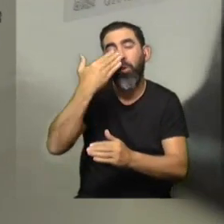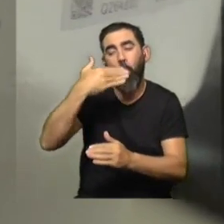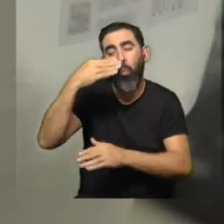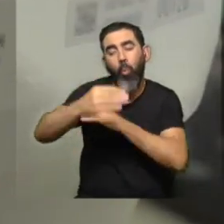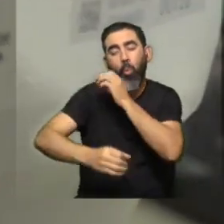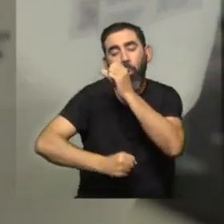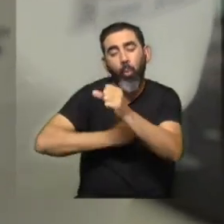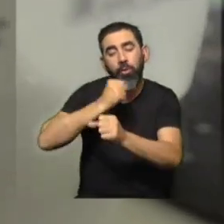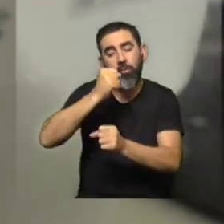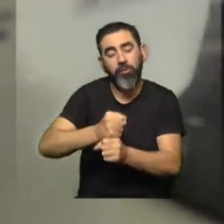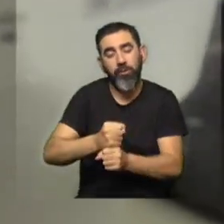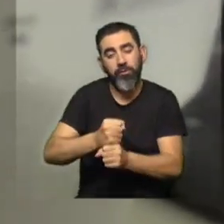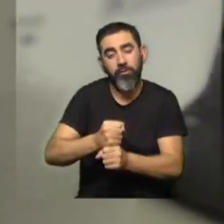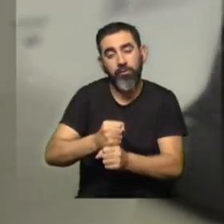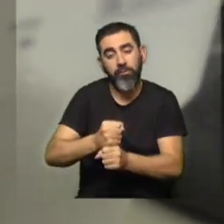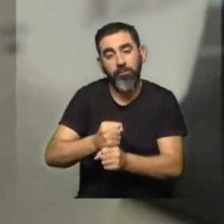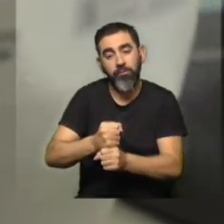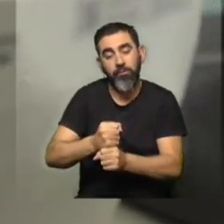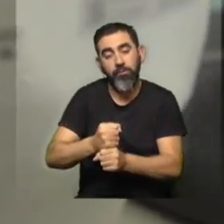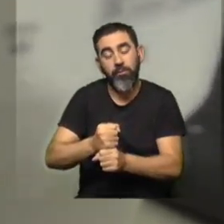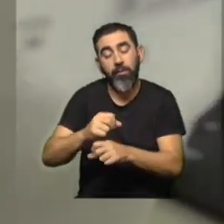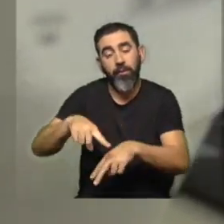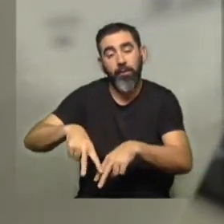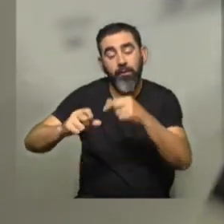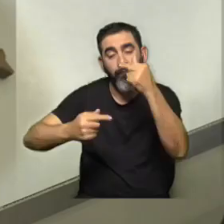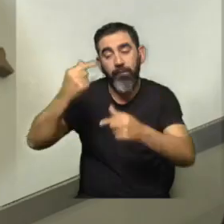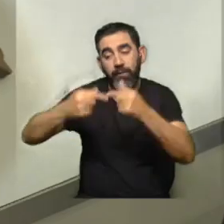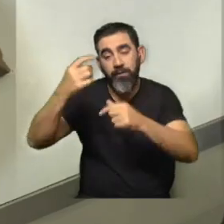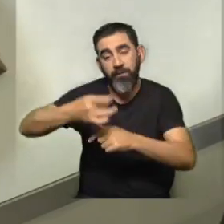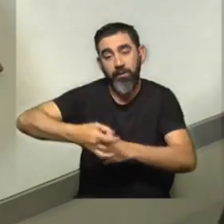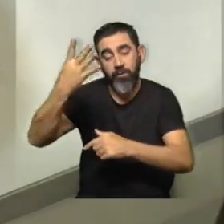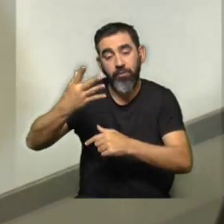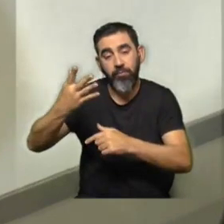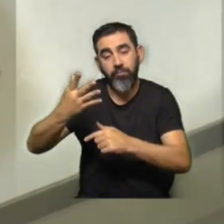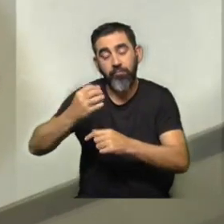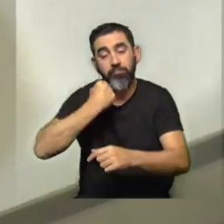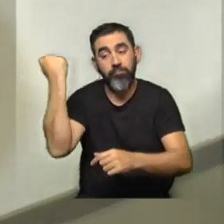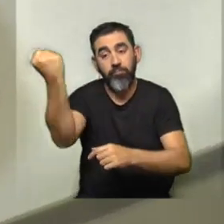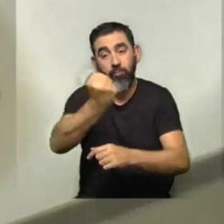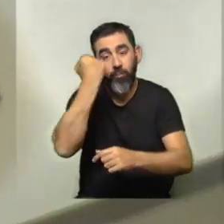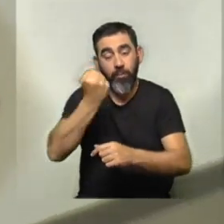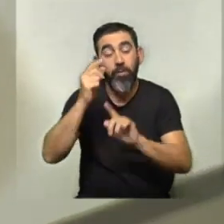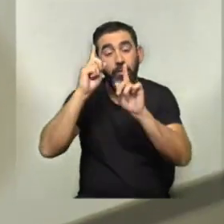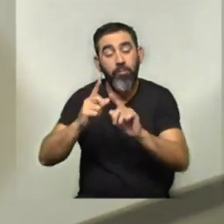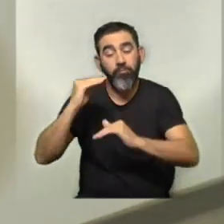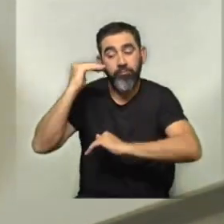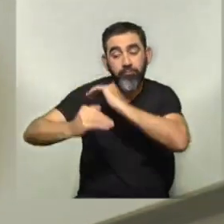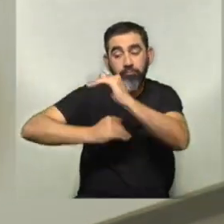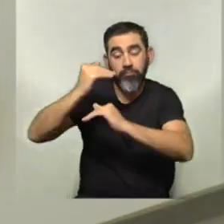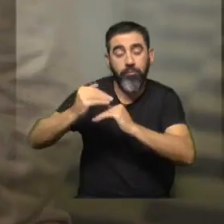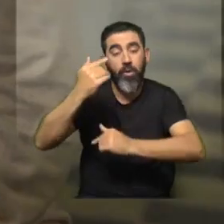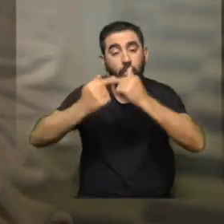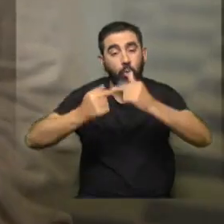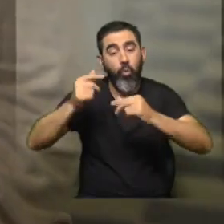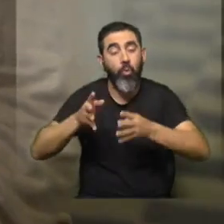años, como se ha favorecido los estudios interdisciplinarios, ha cobrado mucho énfasis y aparte del propio desarrollo de los instrumentos